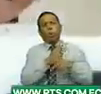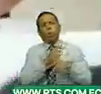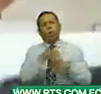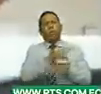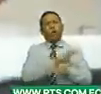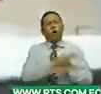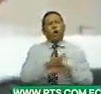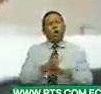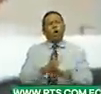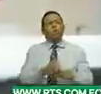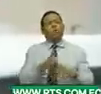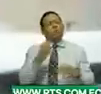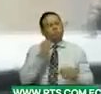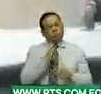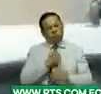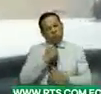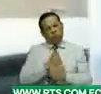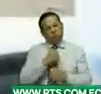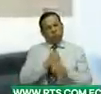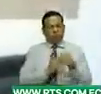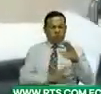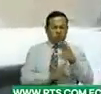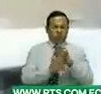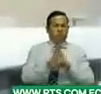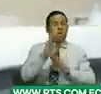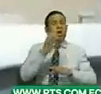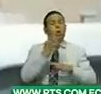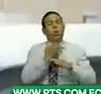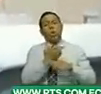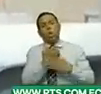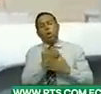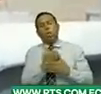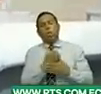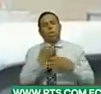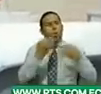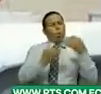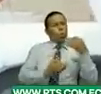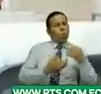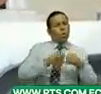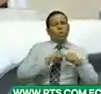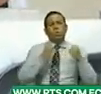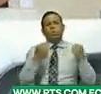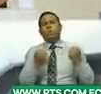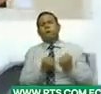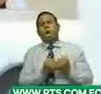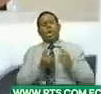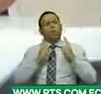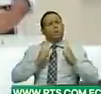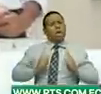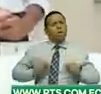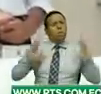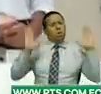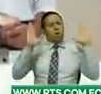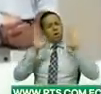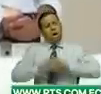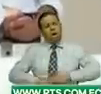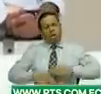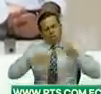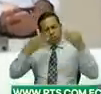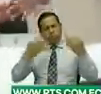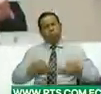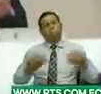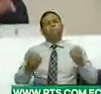el crecimiento económico, por la justicia social, salud gratuita y de